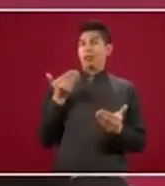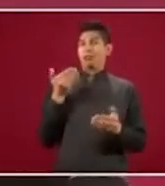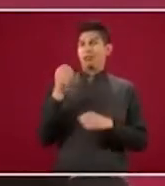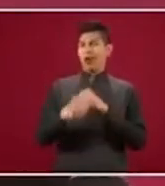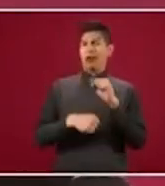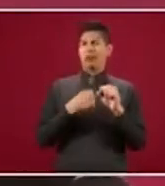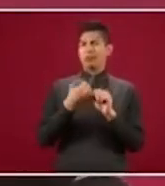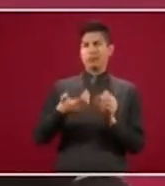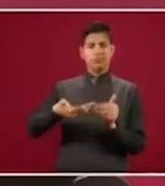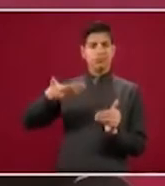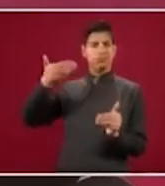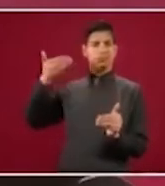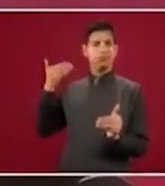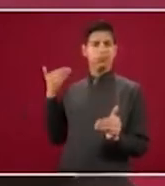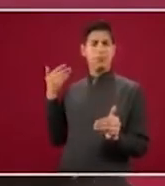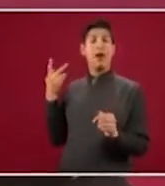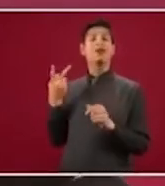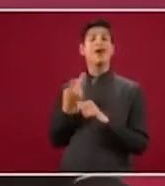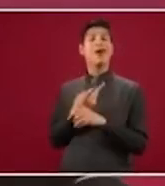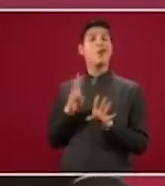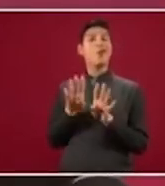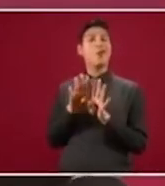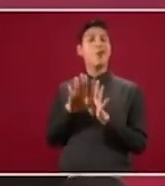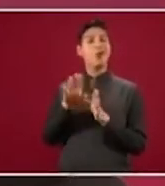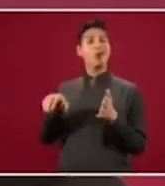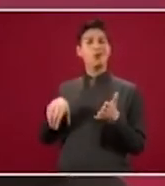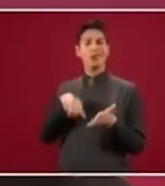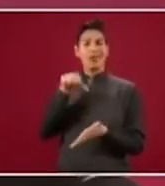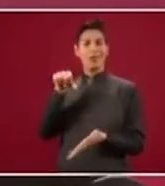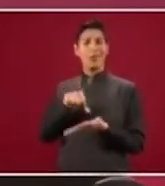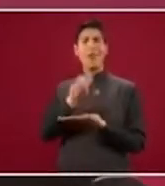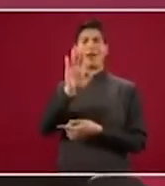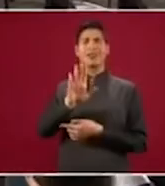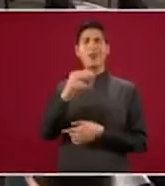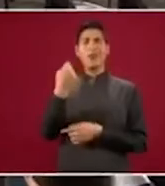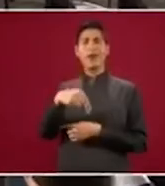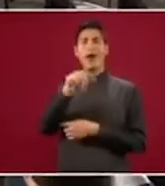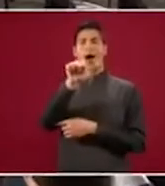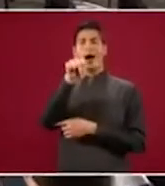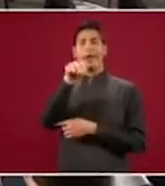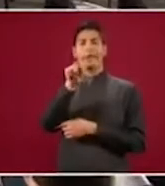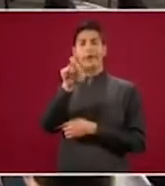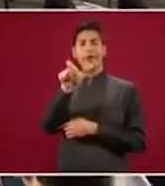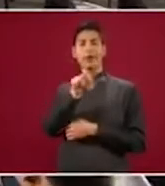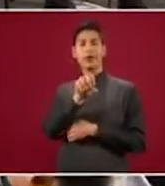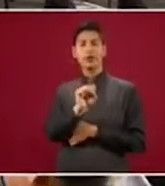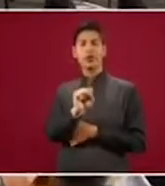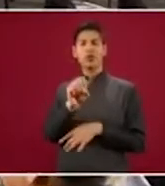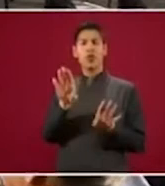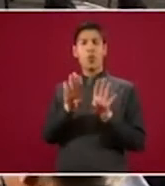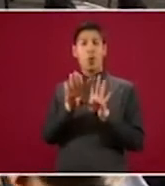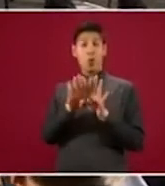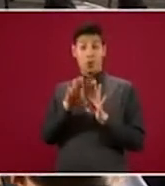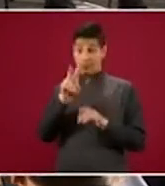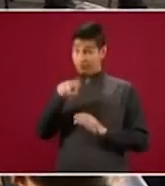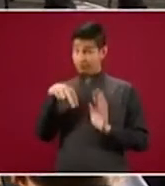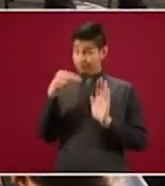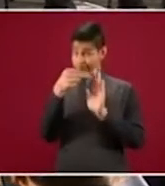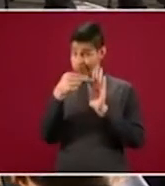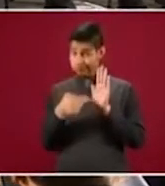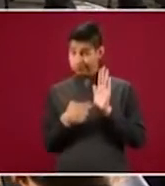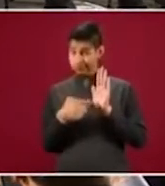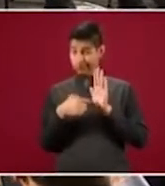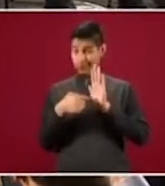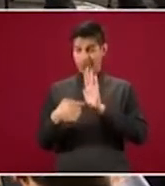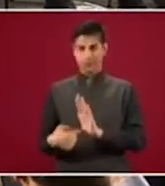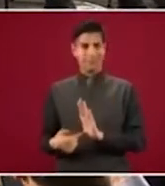estos servicios de internamiento temporal, los llamados anexos, donde no existen prácticas reguladas y no ha habido nunca por parte del